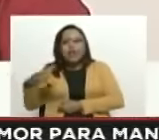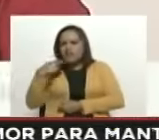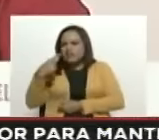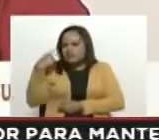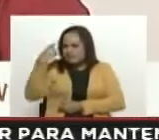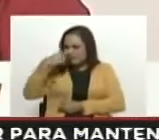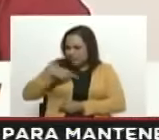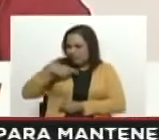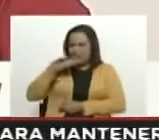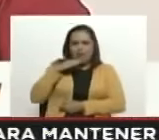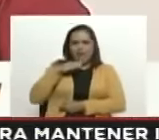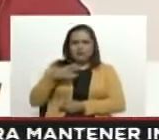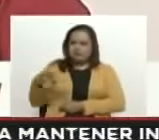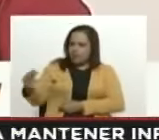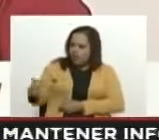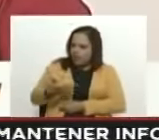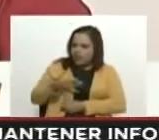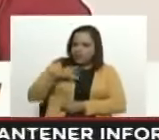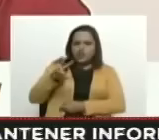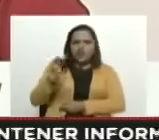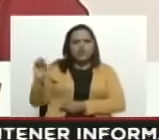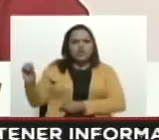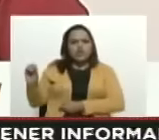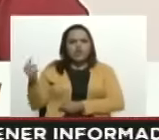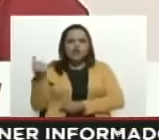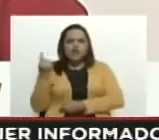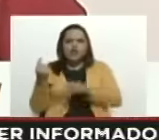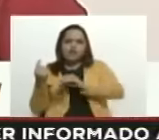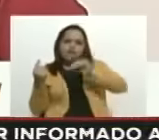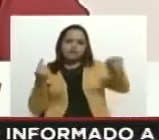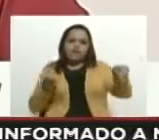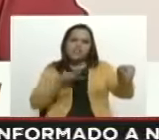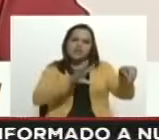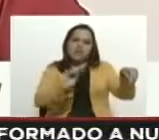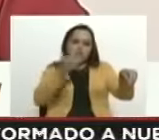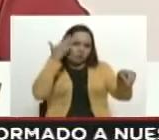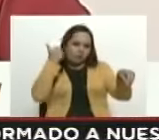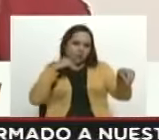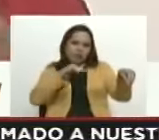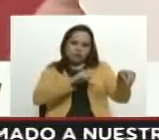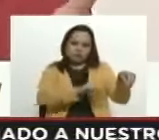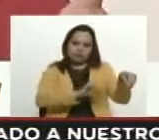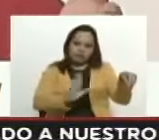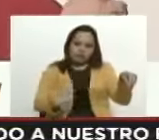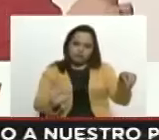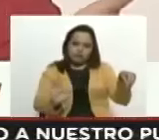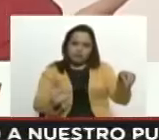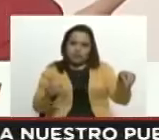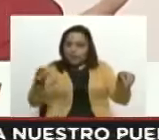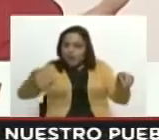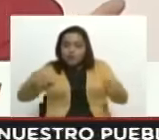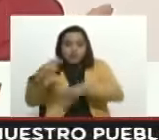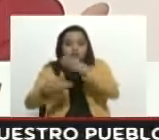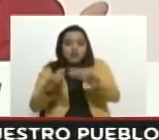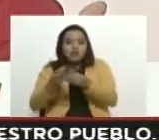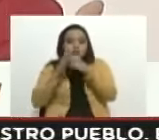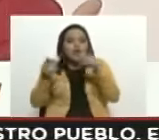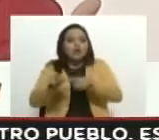200. Y me le pone 50 a esta señora. Eso lo hicieron en todas